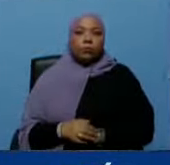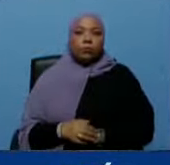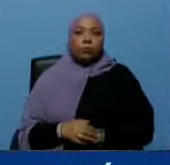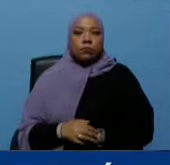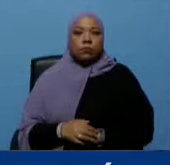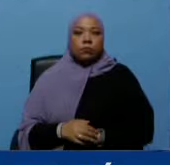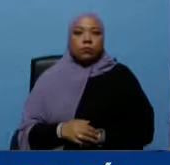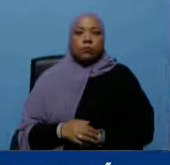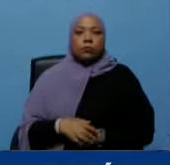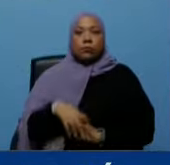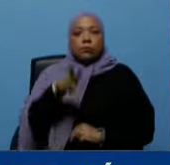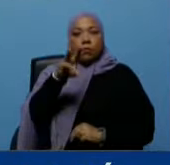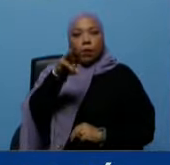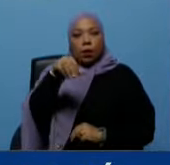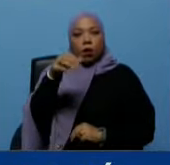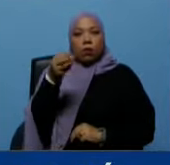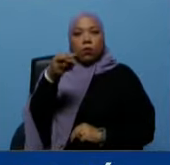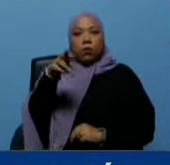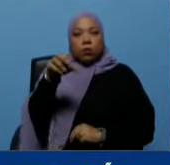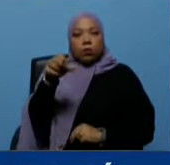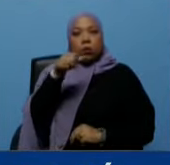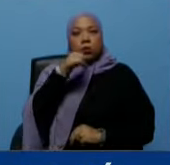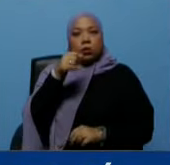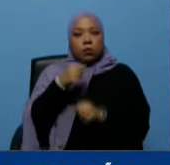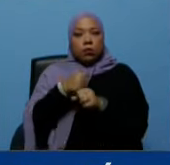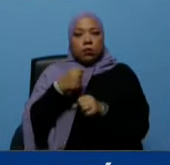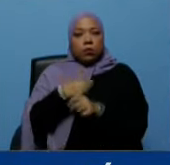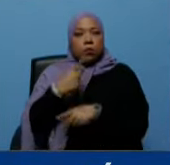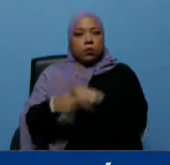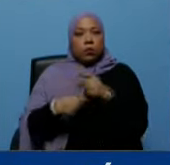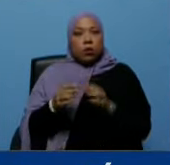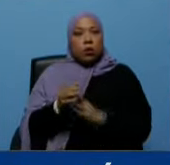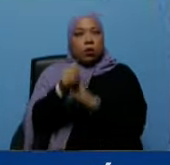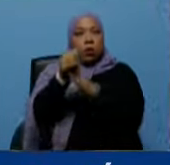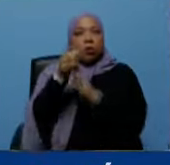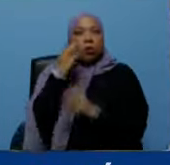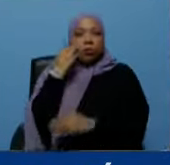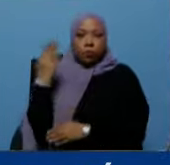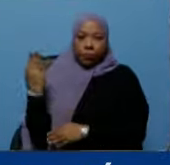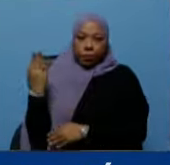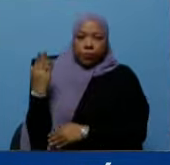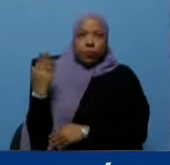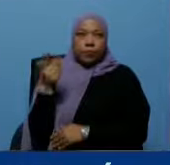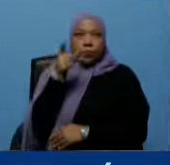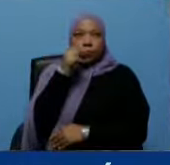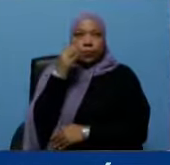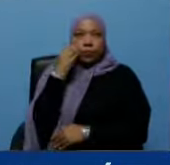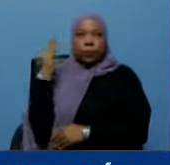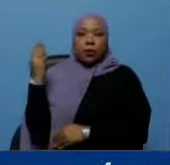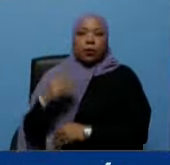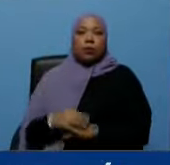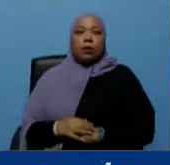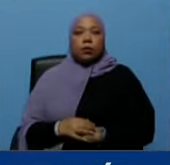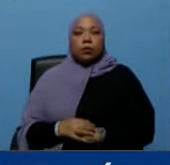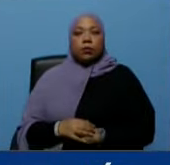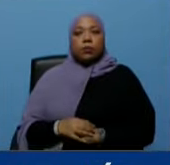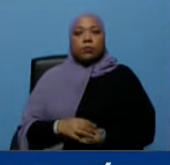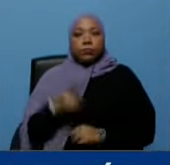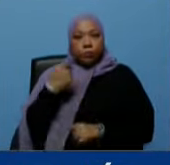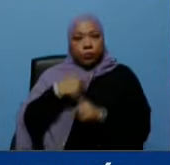De Morón, Juan José Mora, Alirio Sánchez Flores. De Los